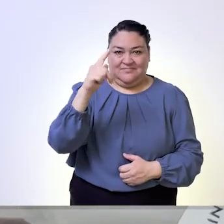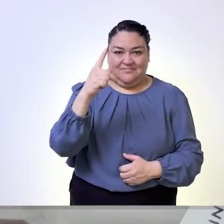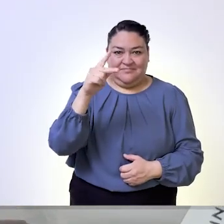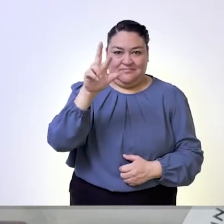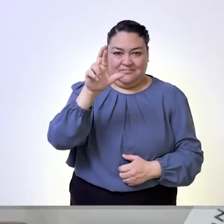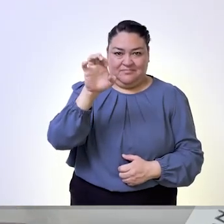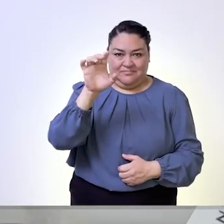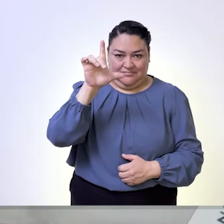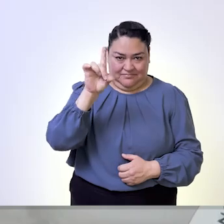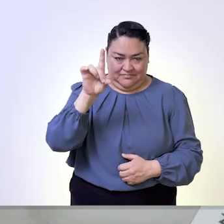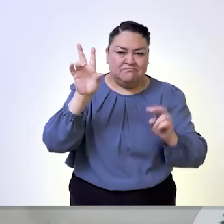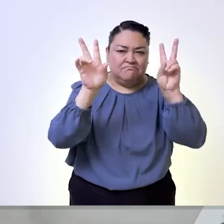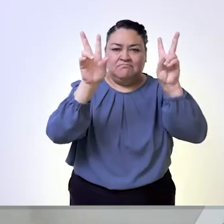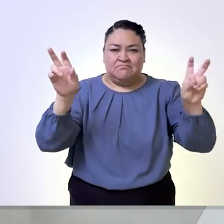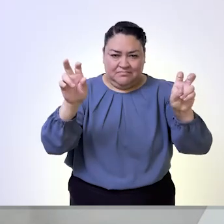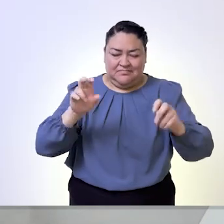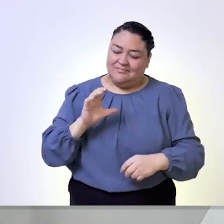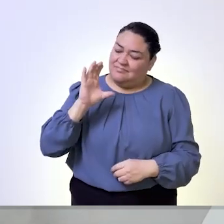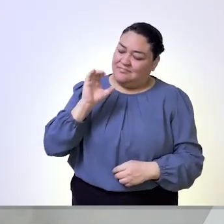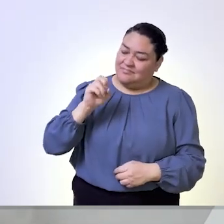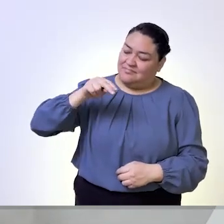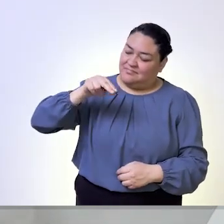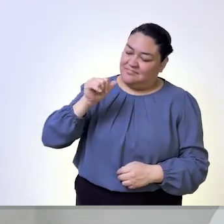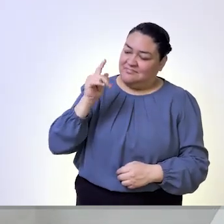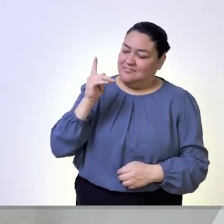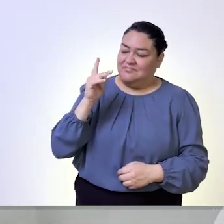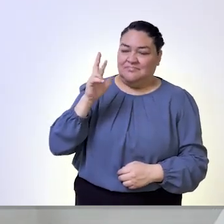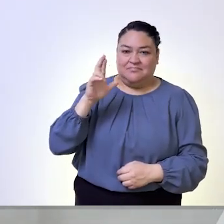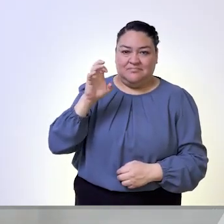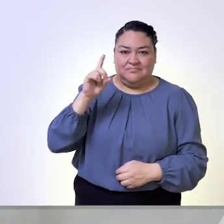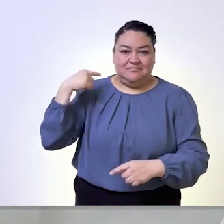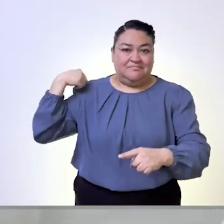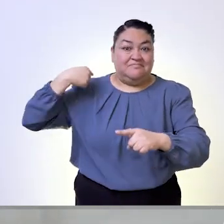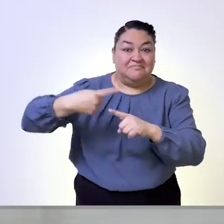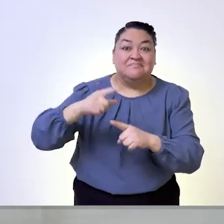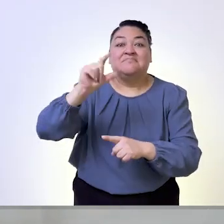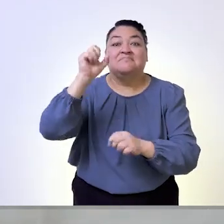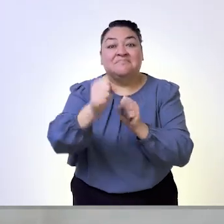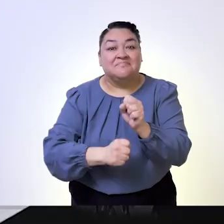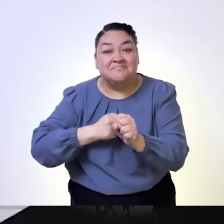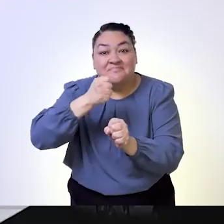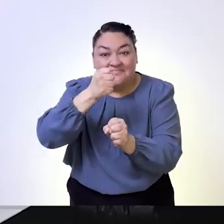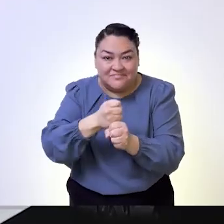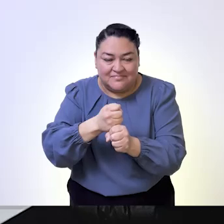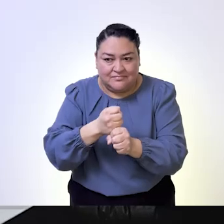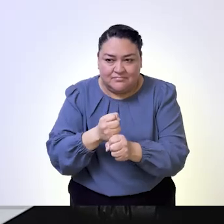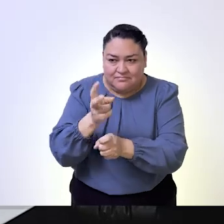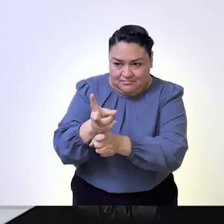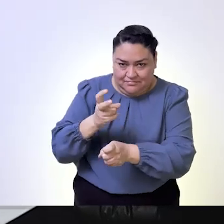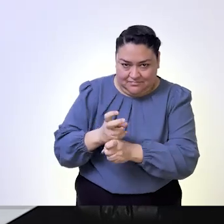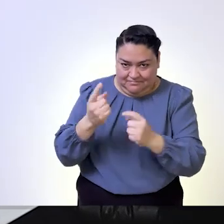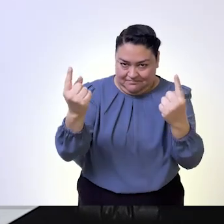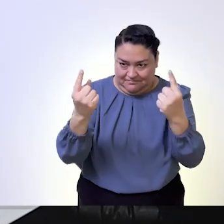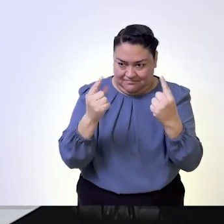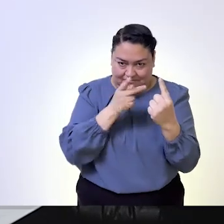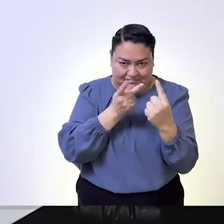ocasión estaremos abordando el tema de los 20 años de existencia del CONAPRED, así que junto con nuestras invitadas haremos un recorrido a